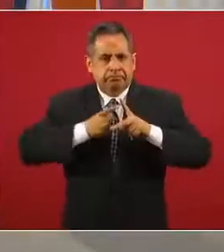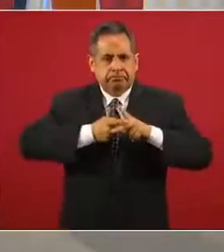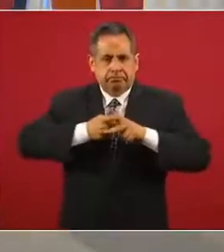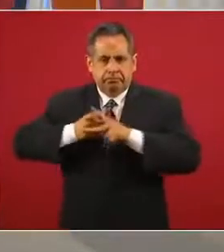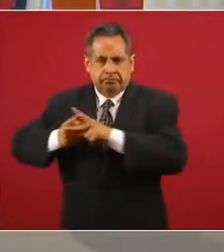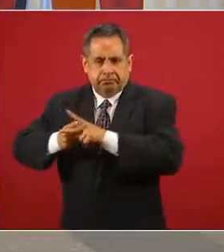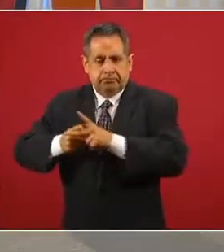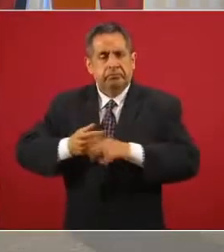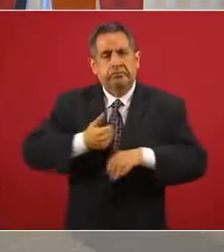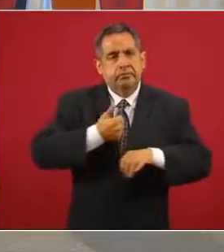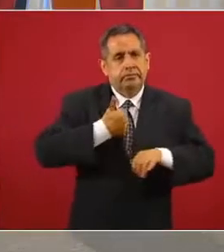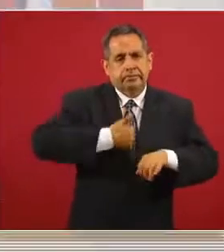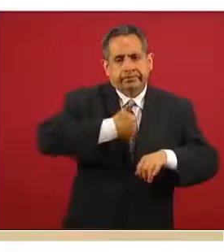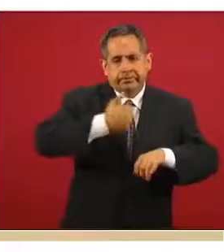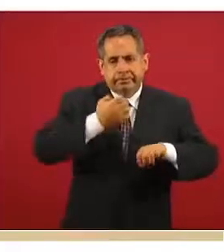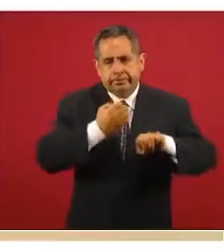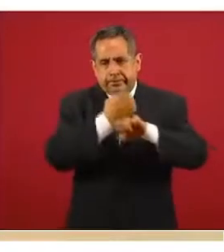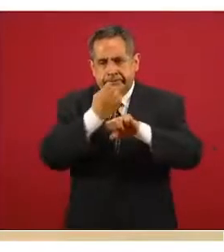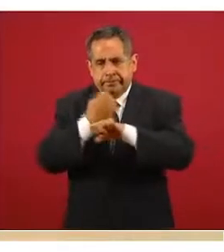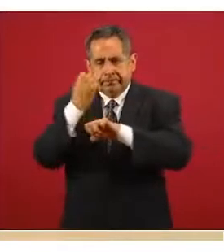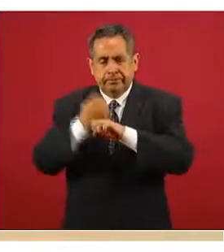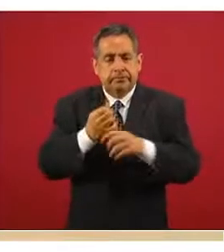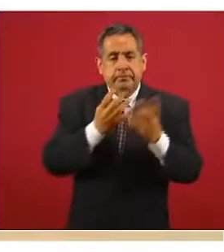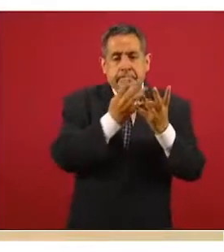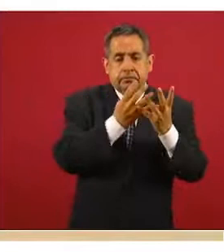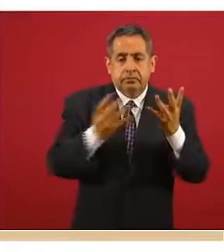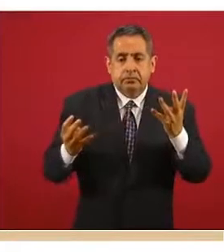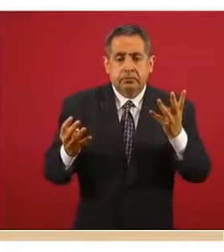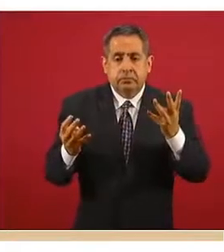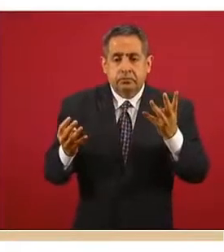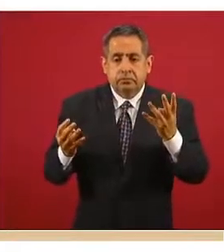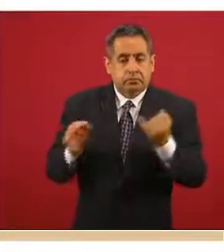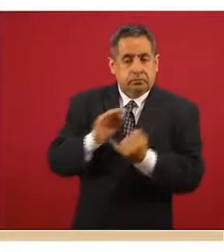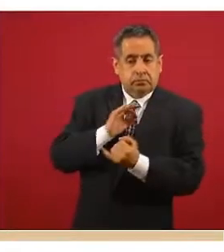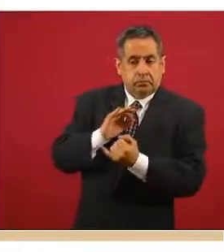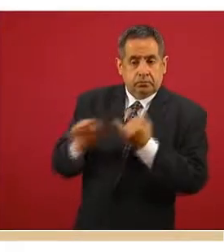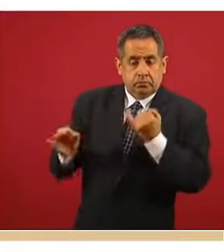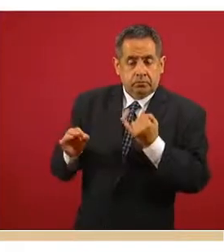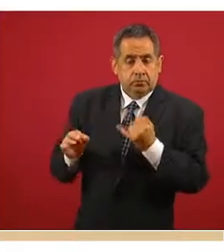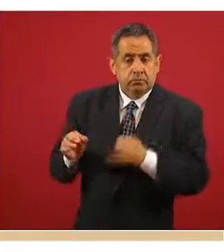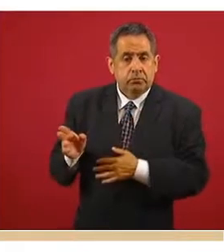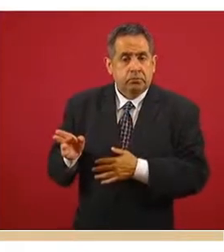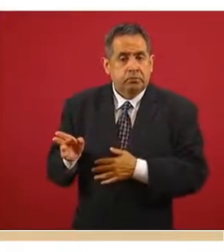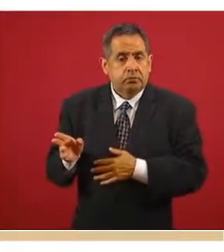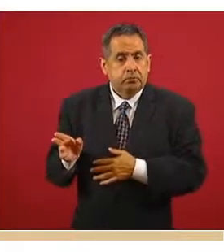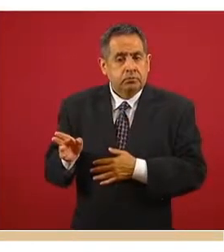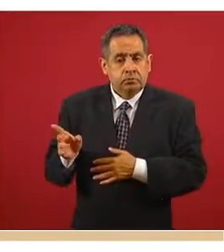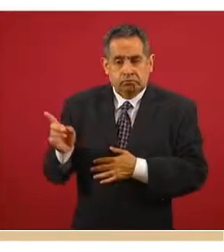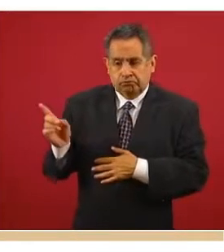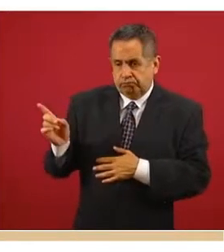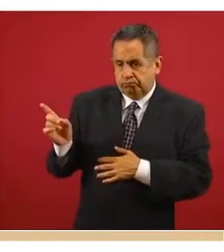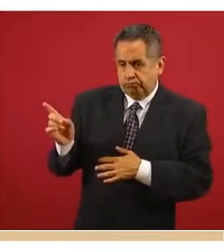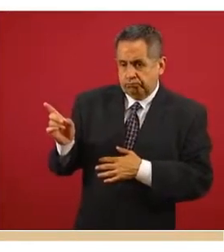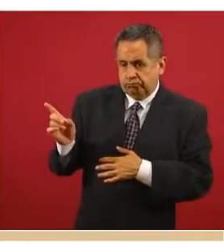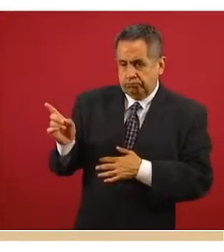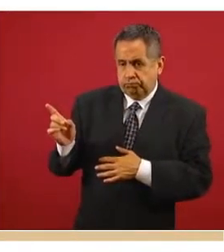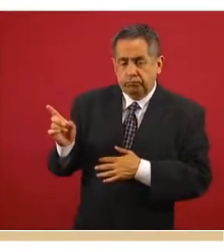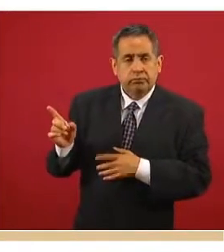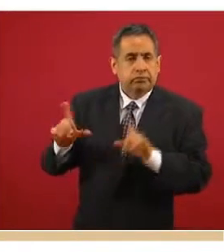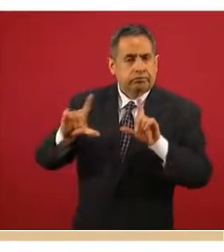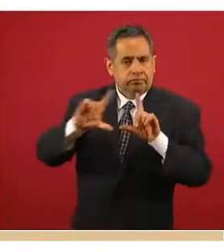entidad federativa, y la última, la que está del lado derecho de la pantalla, es la